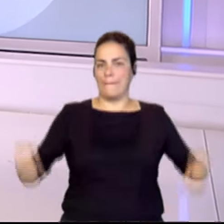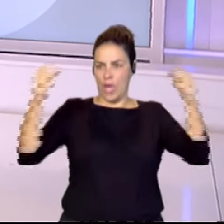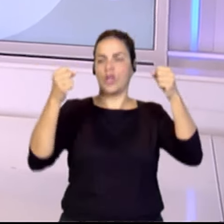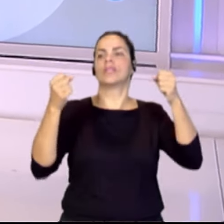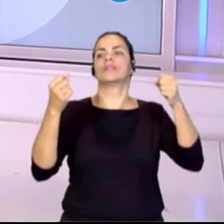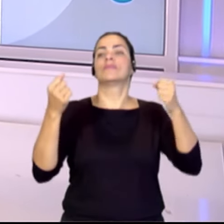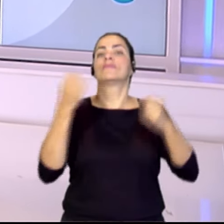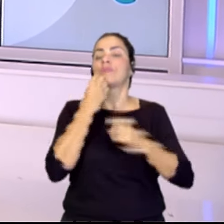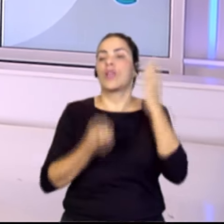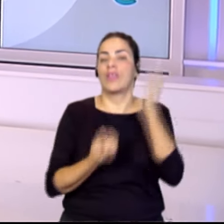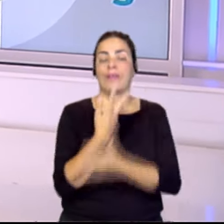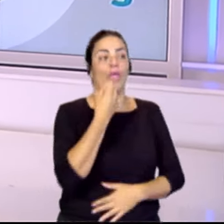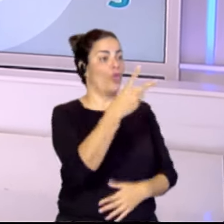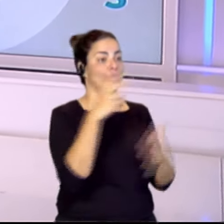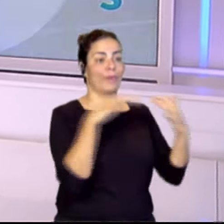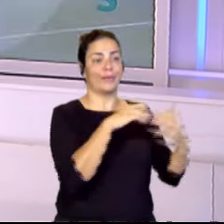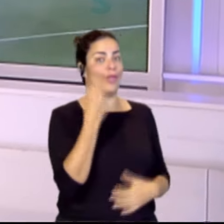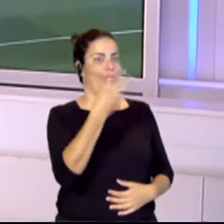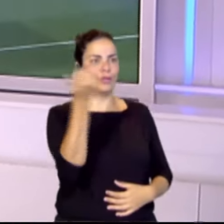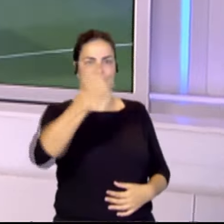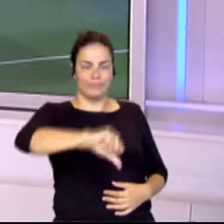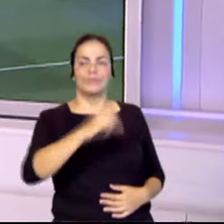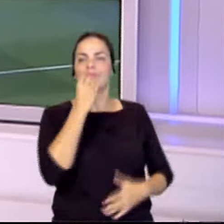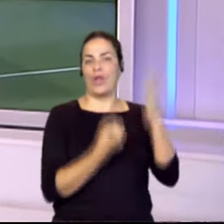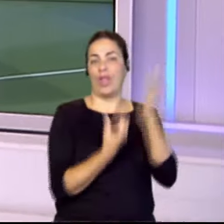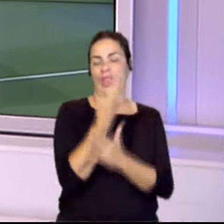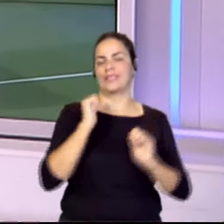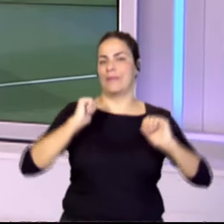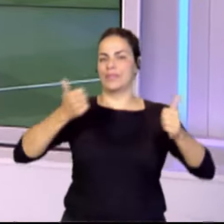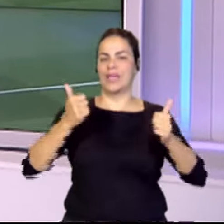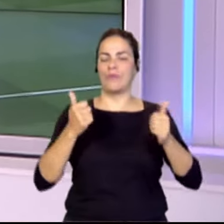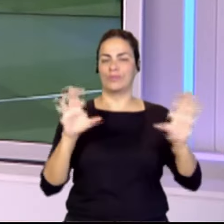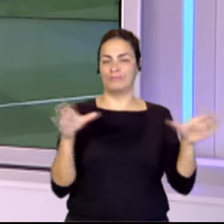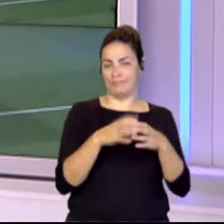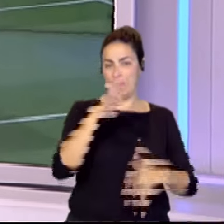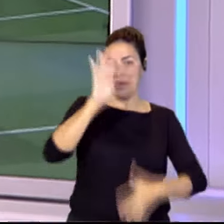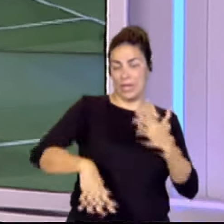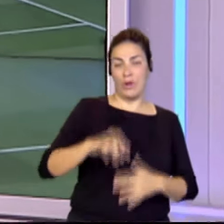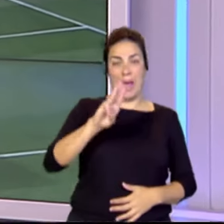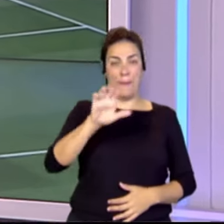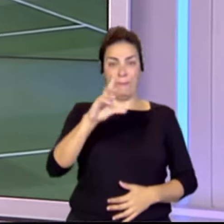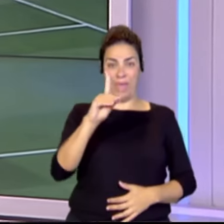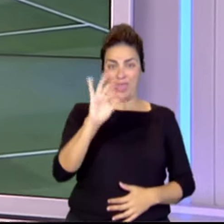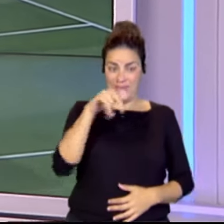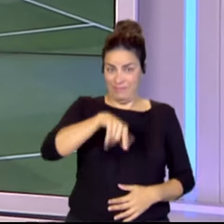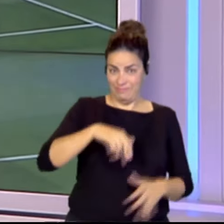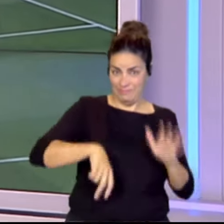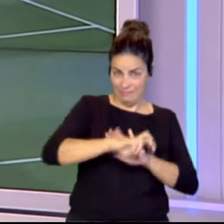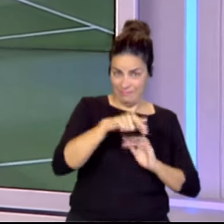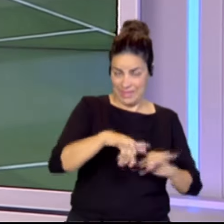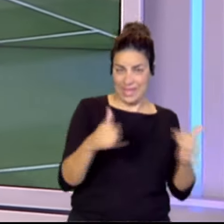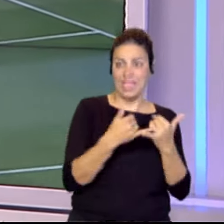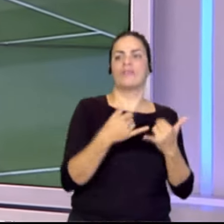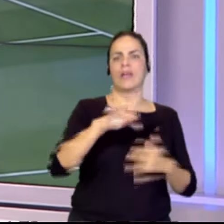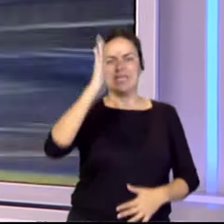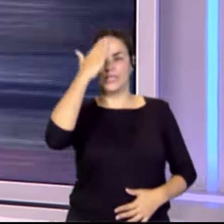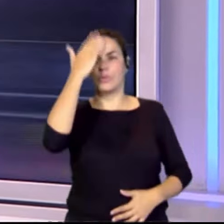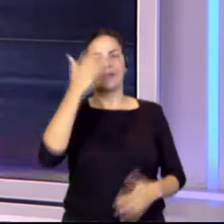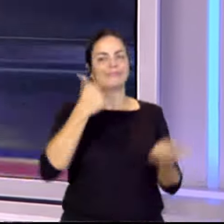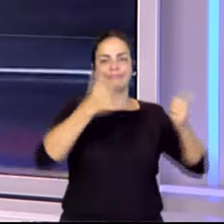Antonio qué tal Muy buenos días Buenos días Canarias empezamos por el Fútbol Club Barcelona de Pedri el tirer peño que fue titular Der rota por 1 cu en